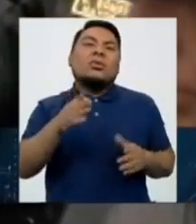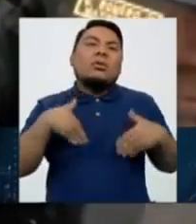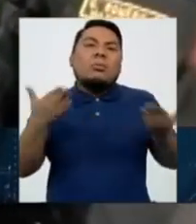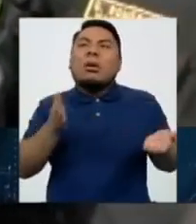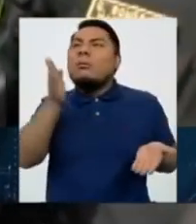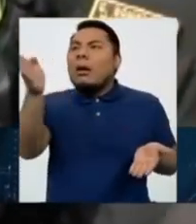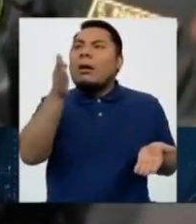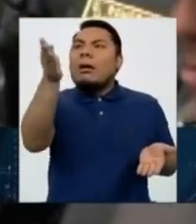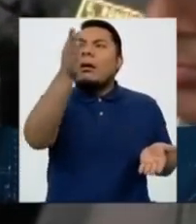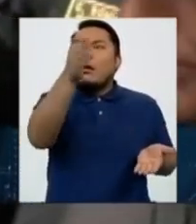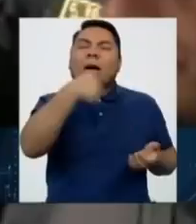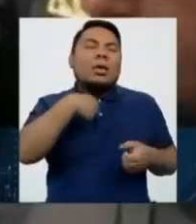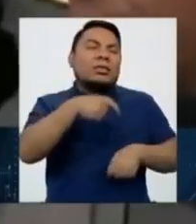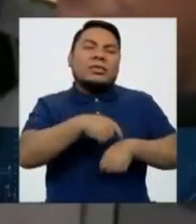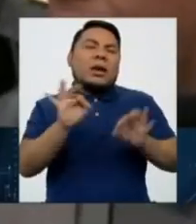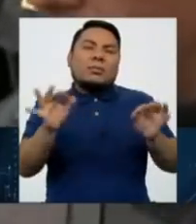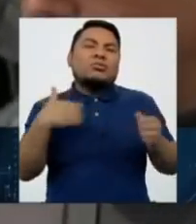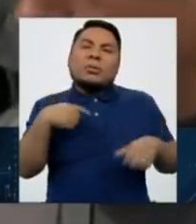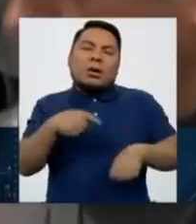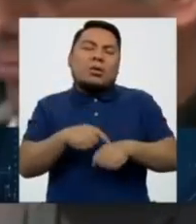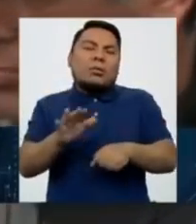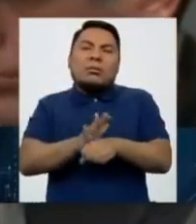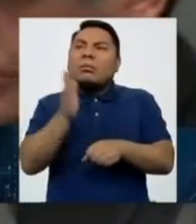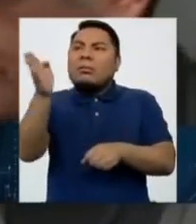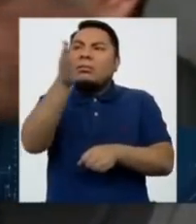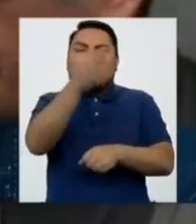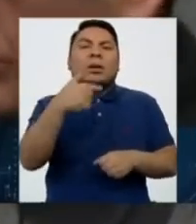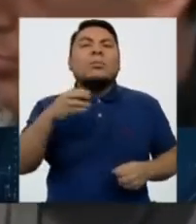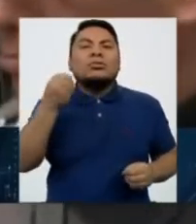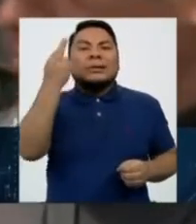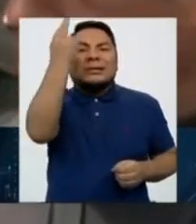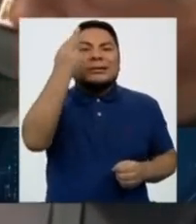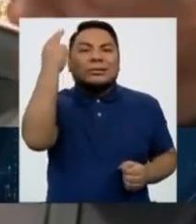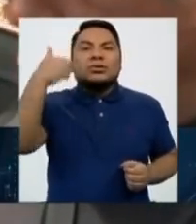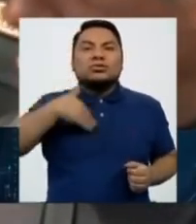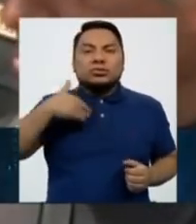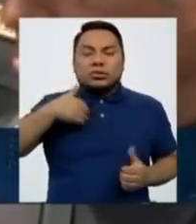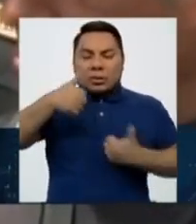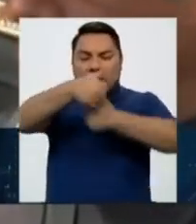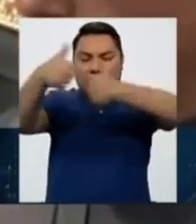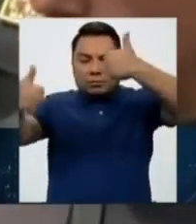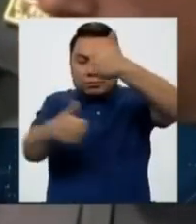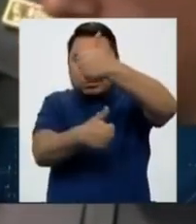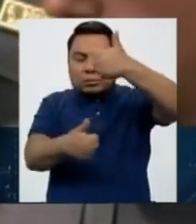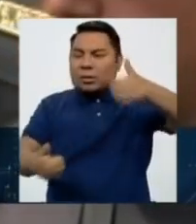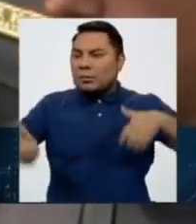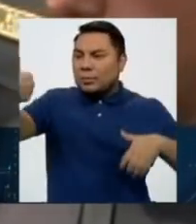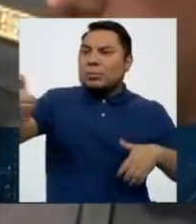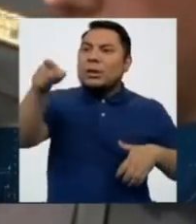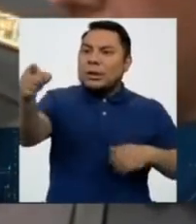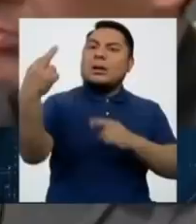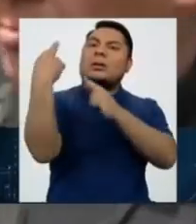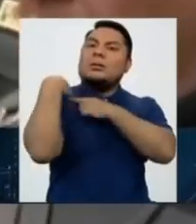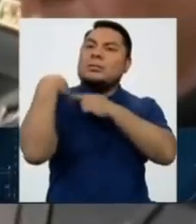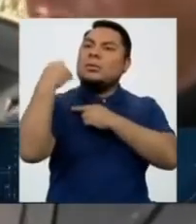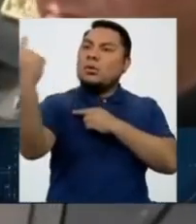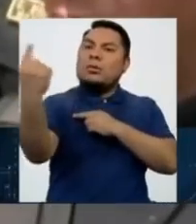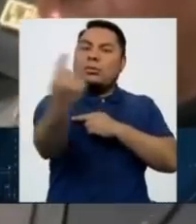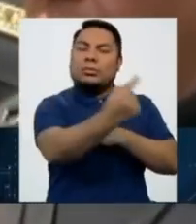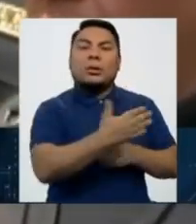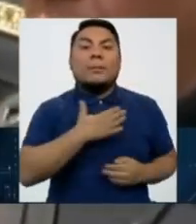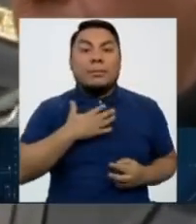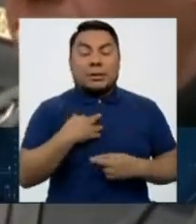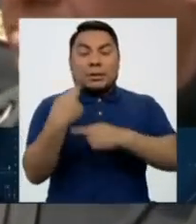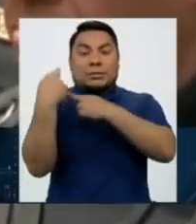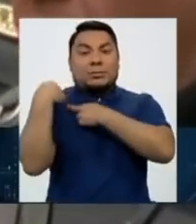mismo tiempo. Por eso yo tengo jefes y gerentes que tenían que haber hecho sus funciones. Mi